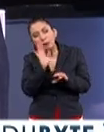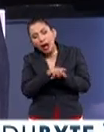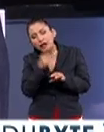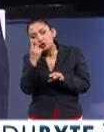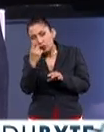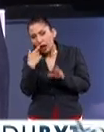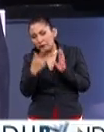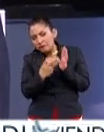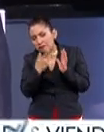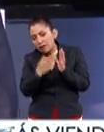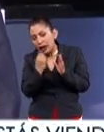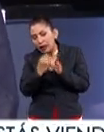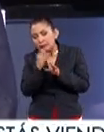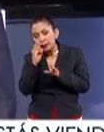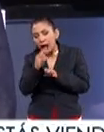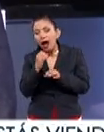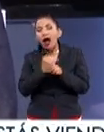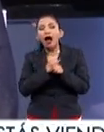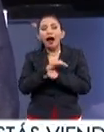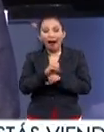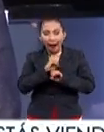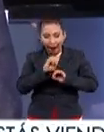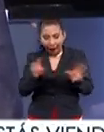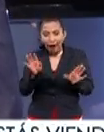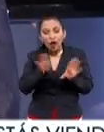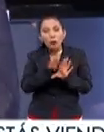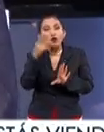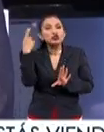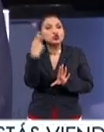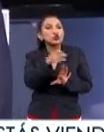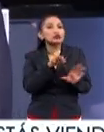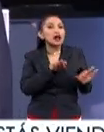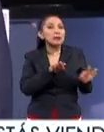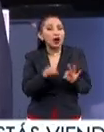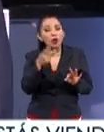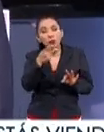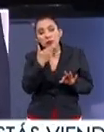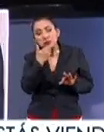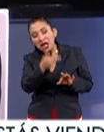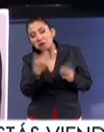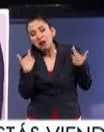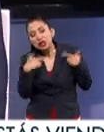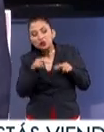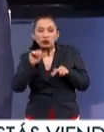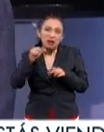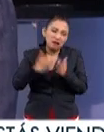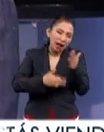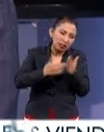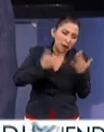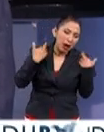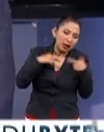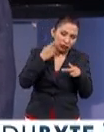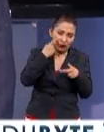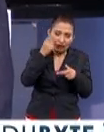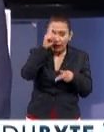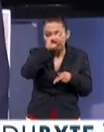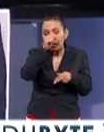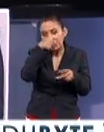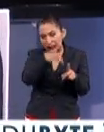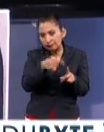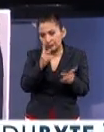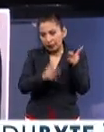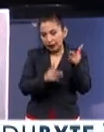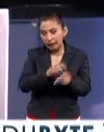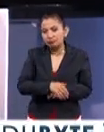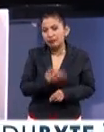de una clase ya podemos tener más información acerca de cuáles son las fortalezas y qué cosas habría que trabajar con ese profesor y que sobre eso se